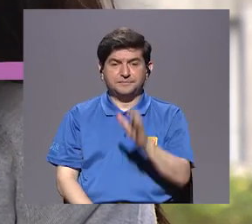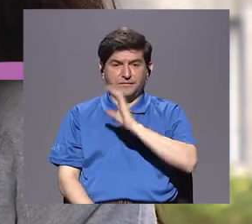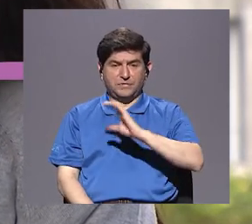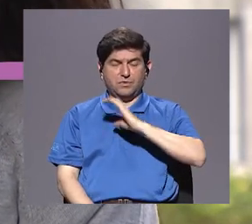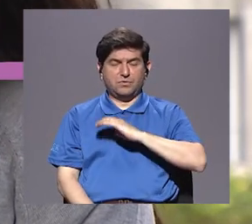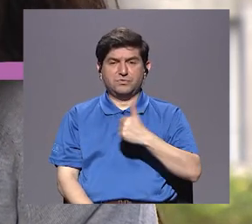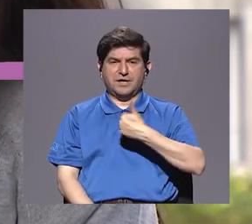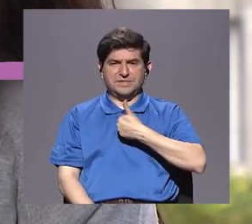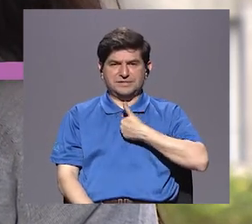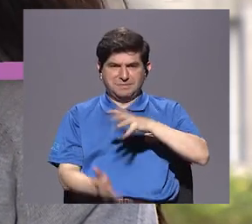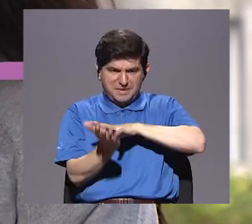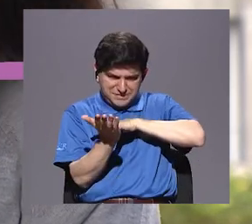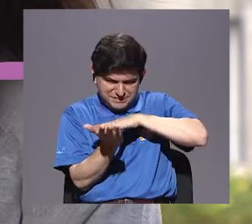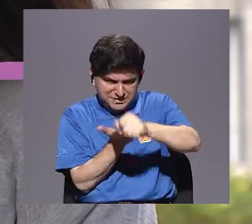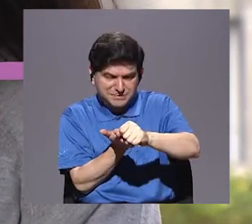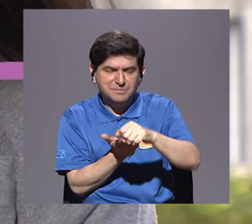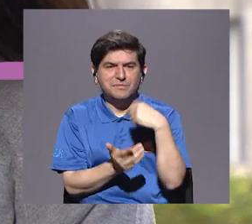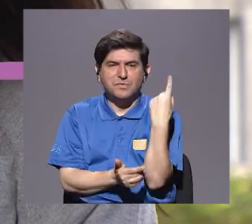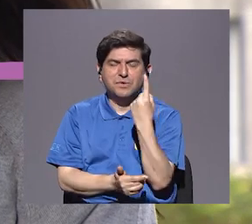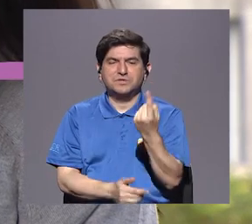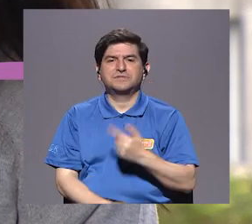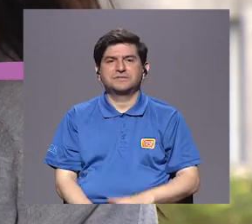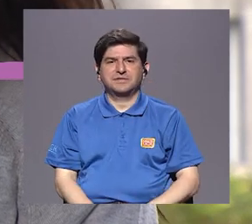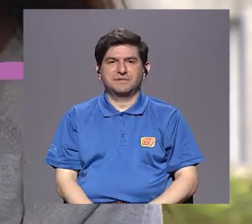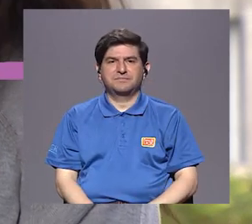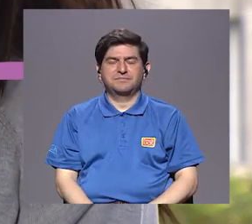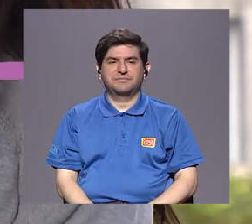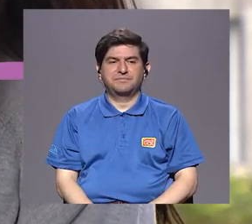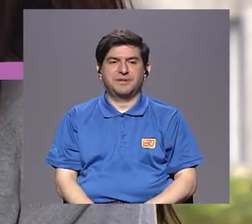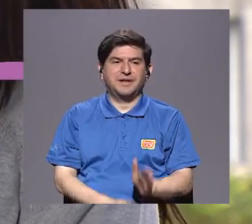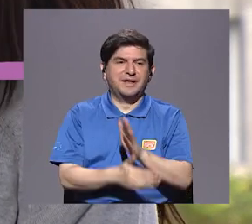conducta autodestructiva siempre nos toca